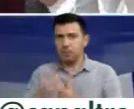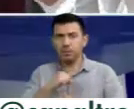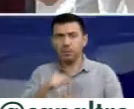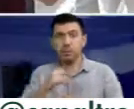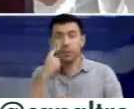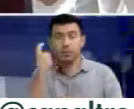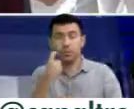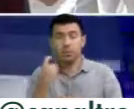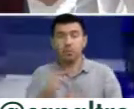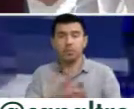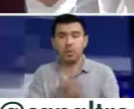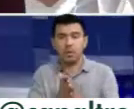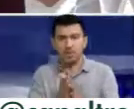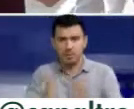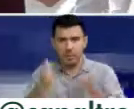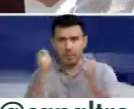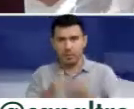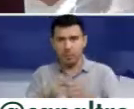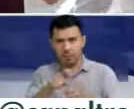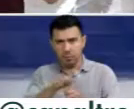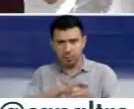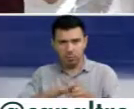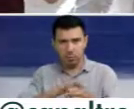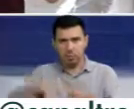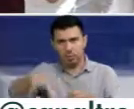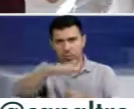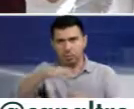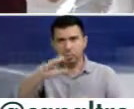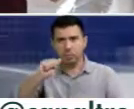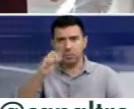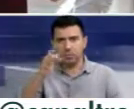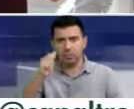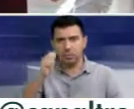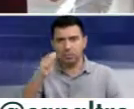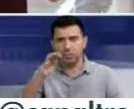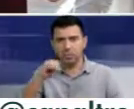la paz llegue prontamente a esta región del Catatumbo. Con la cámara de Jesús